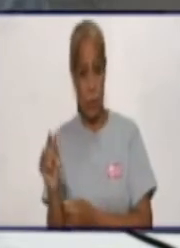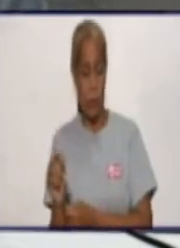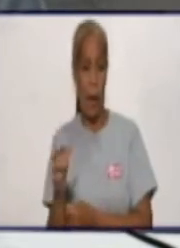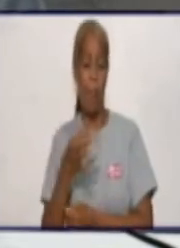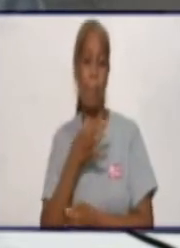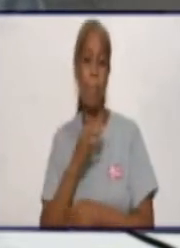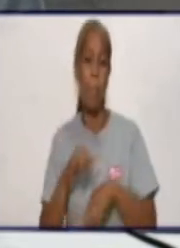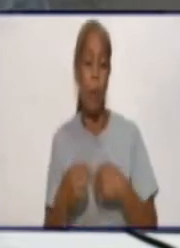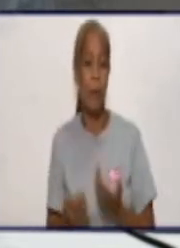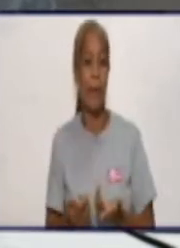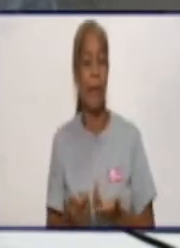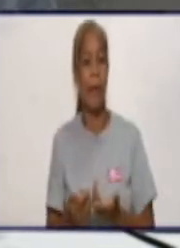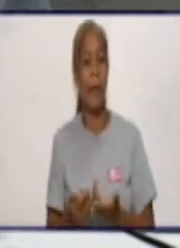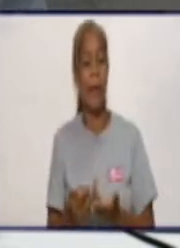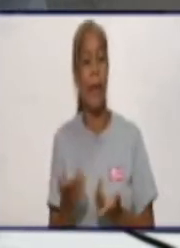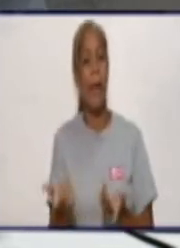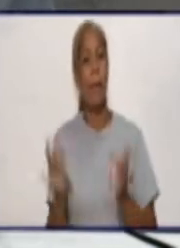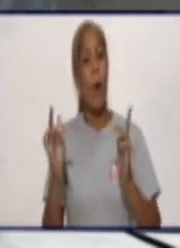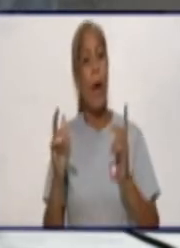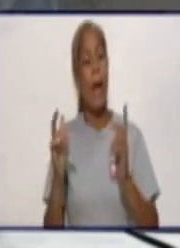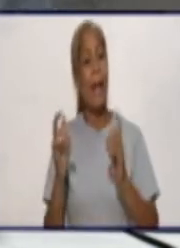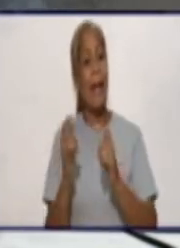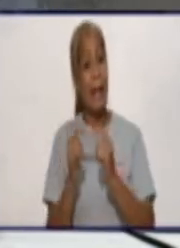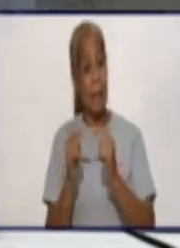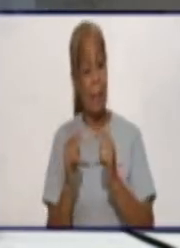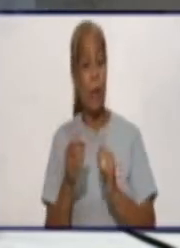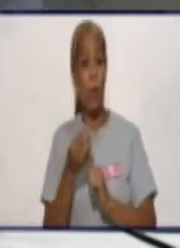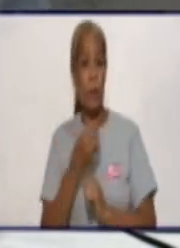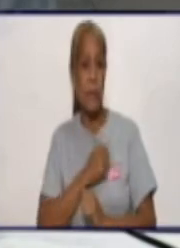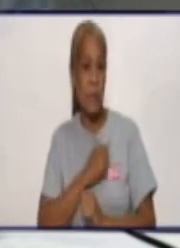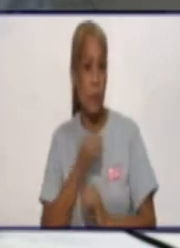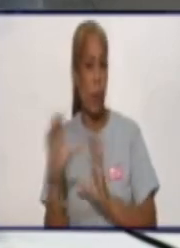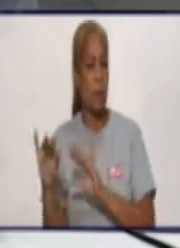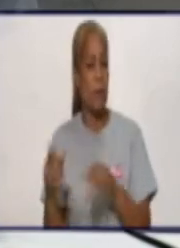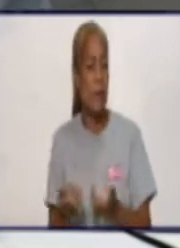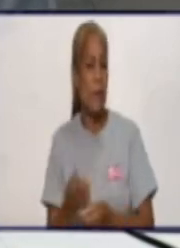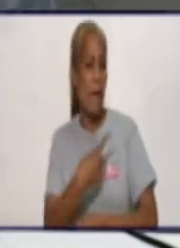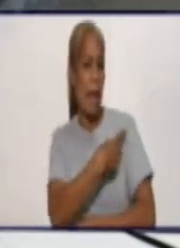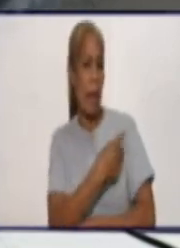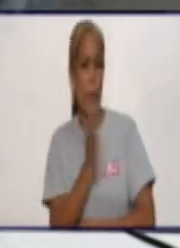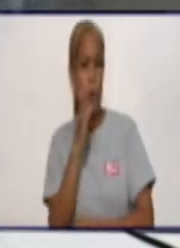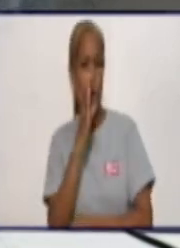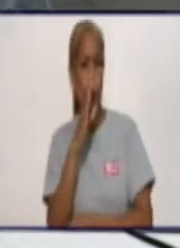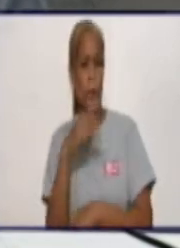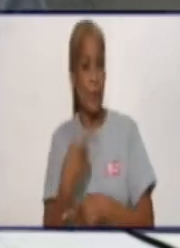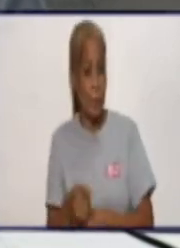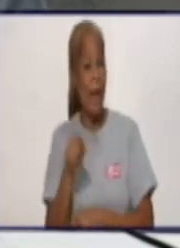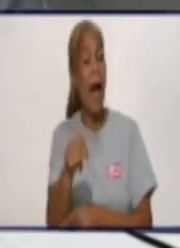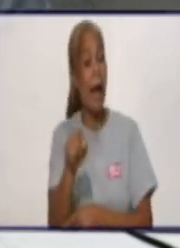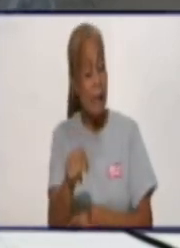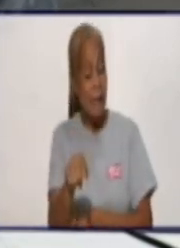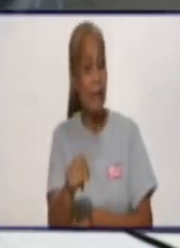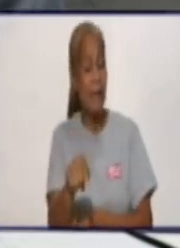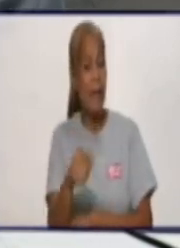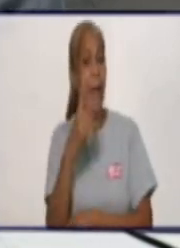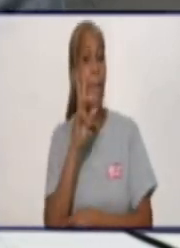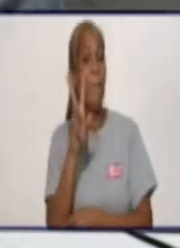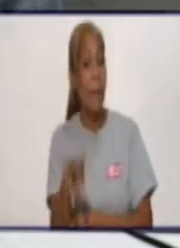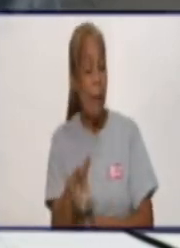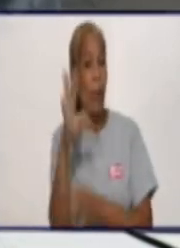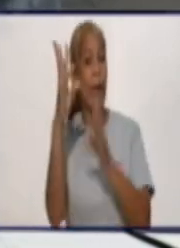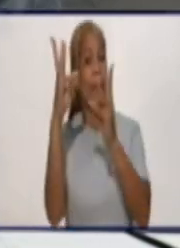de y desvalorizan y quiso decir que no servía y que no tenía eficacia ahí está los casos que